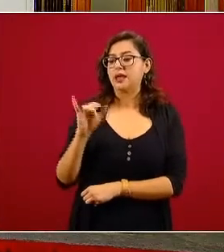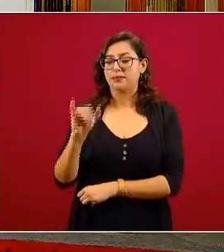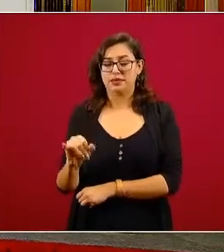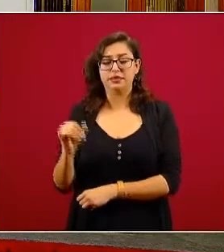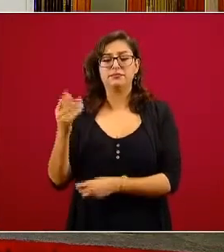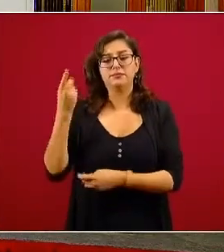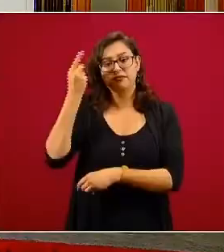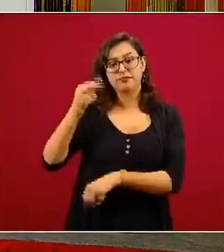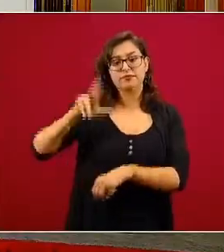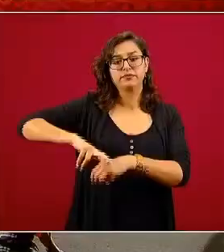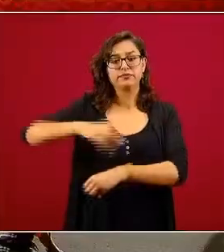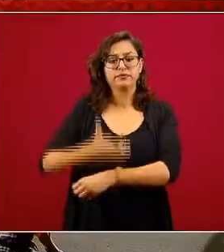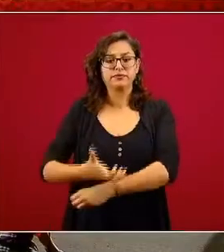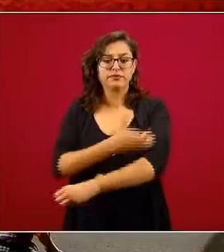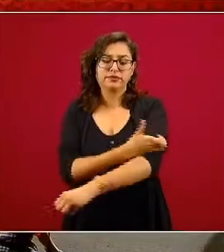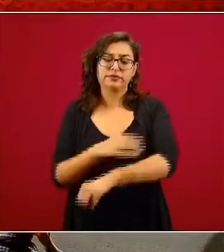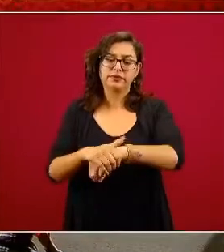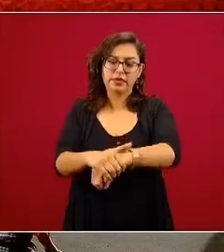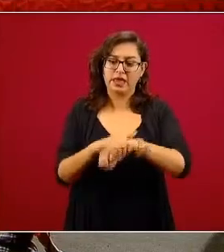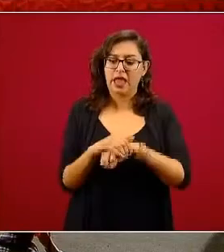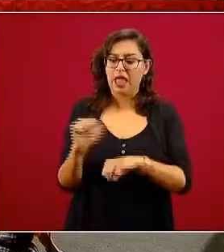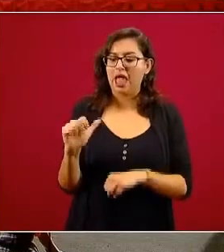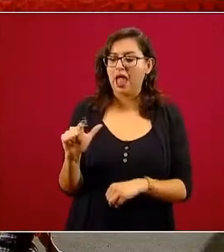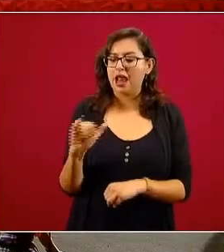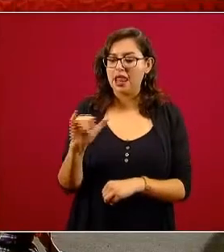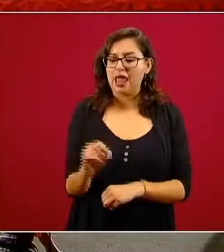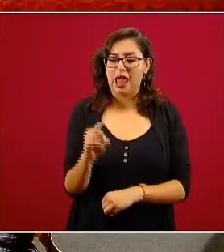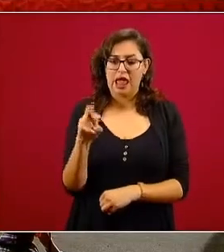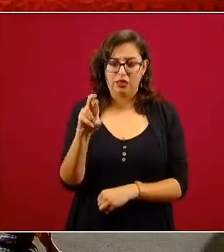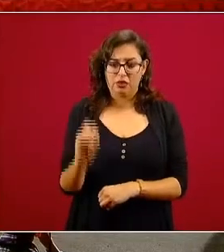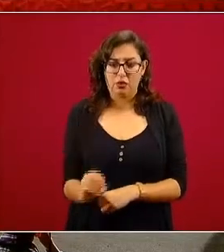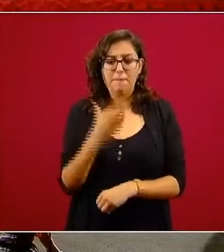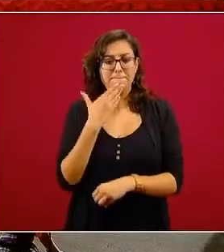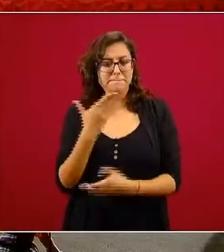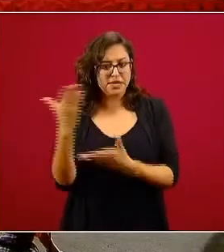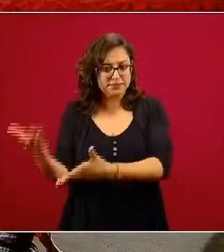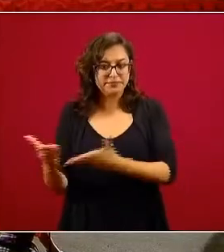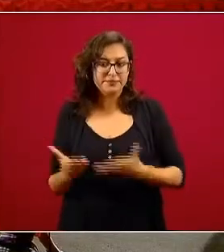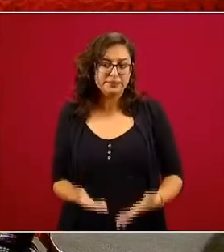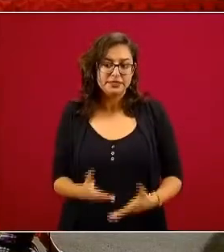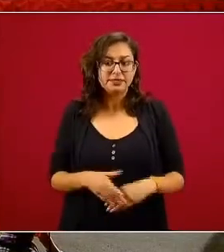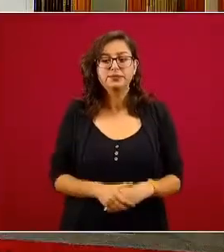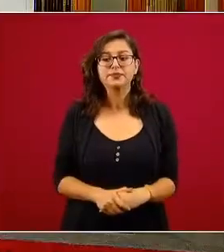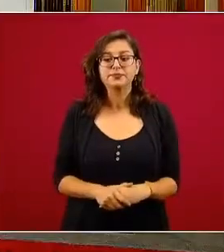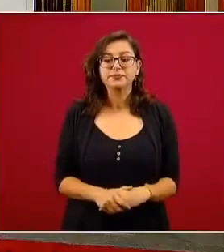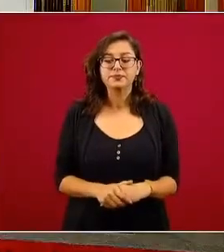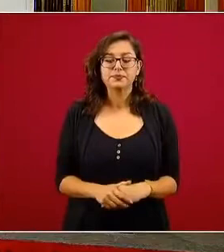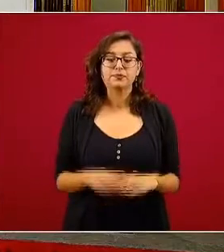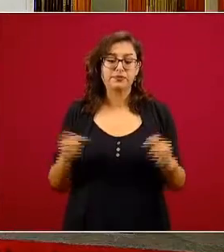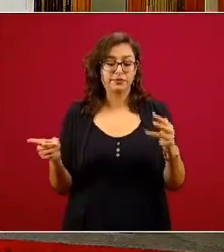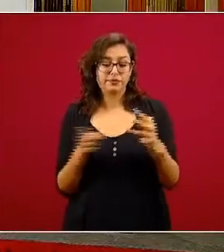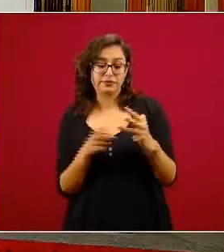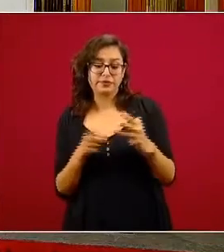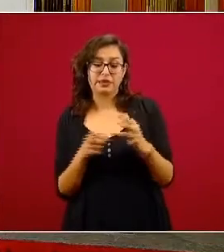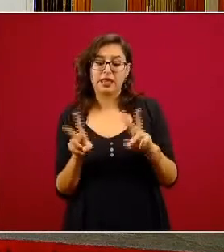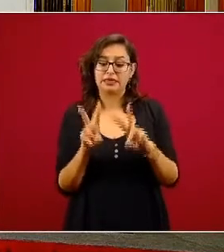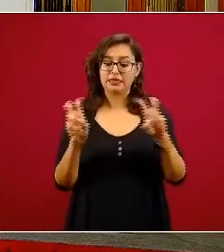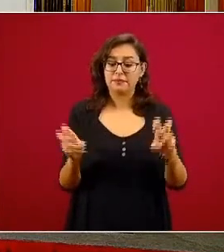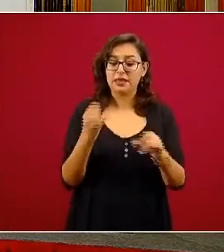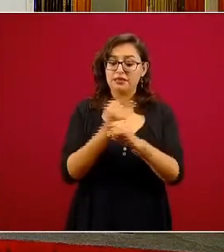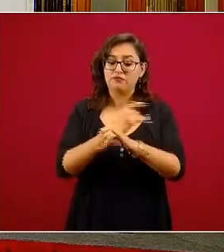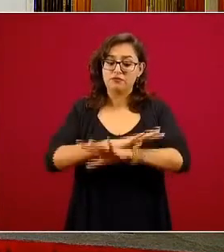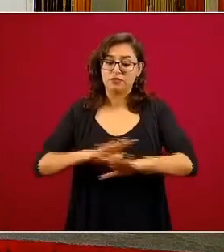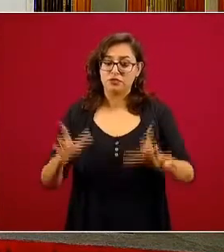INSABI, nuestro compañero y amigo Alejandro Sbarch Pérez. Bienvenido. Quien ocupará el tercer componente del